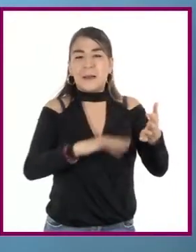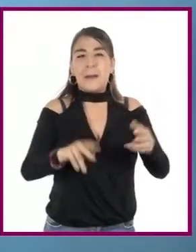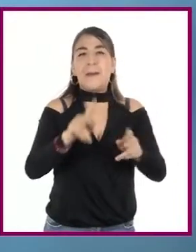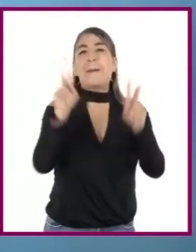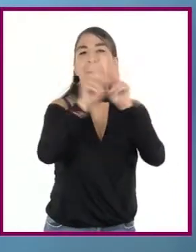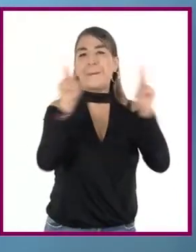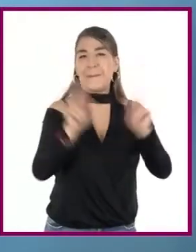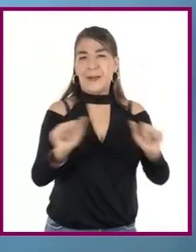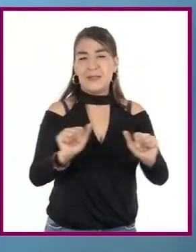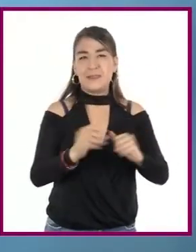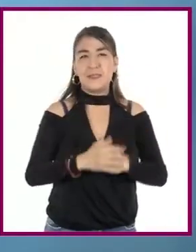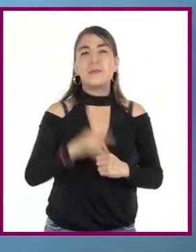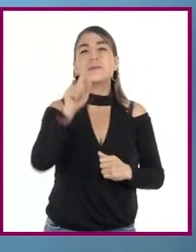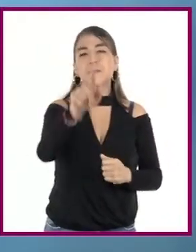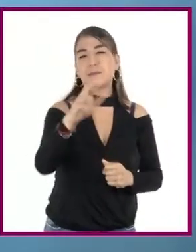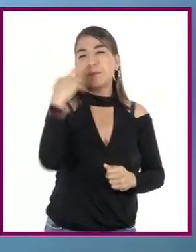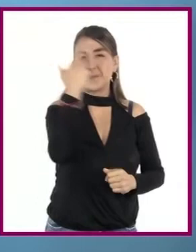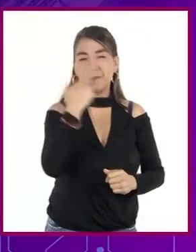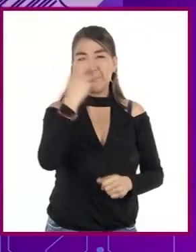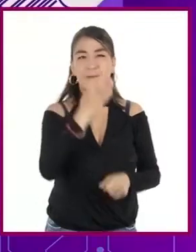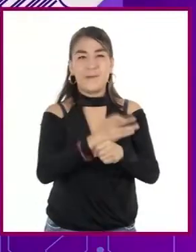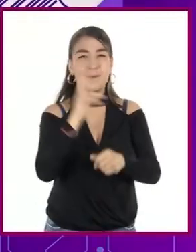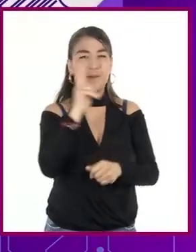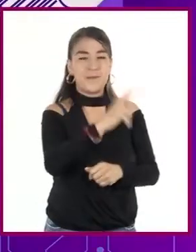paz. Analicemos lo siguiente.